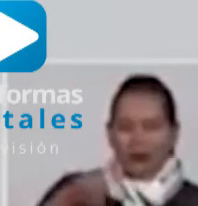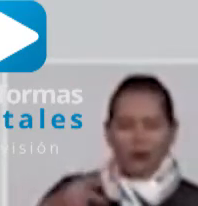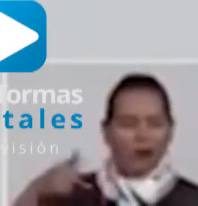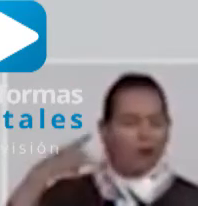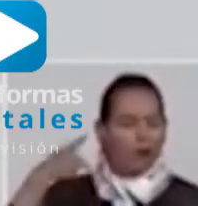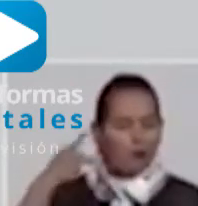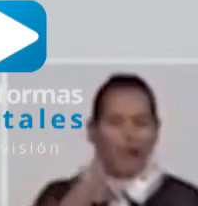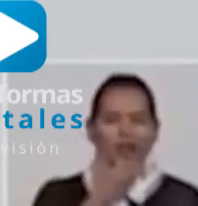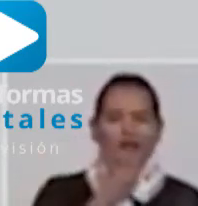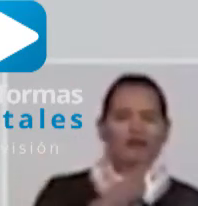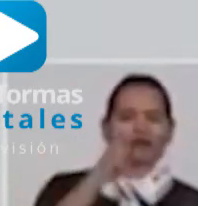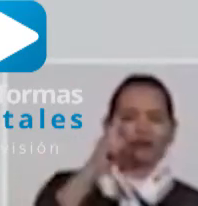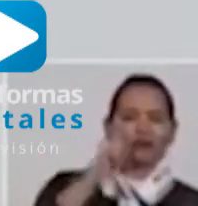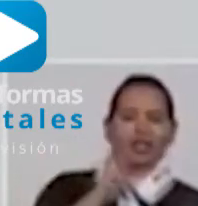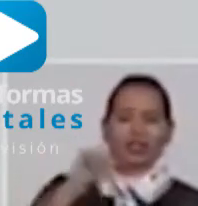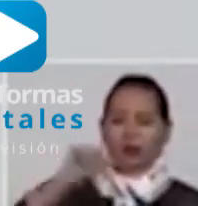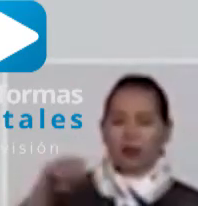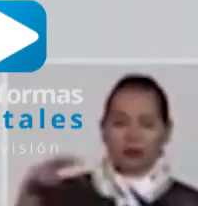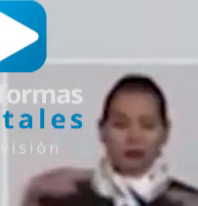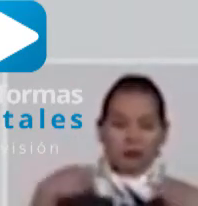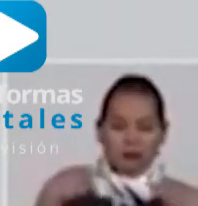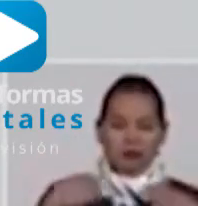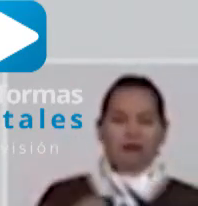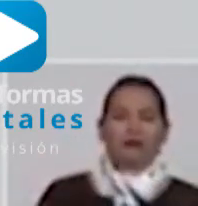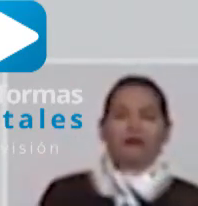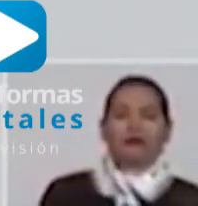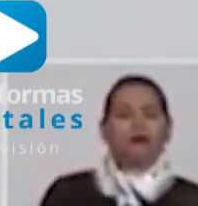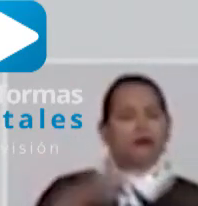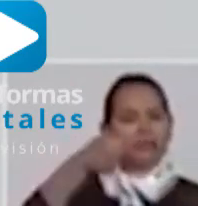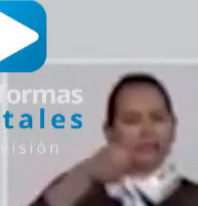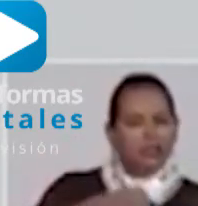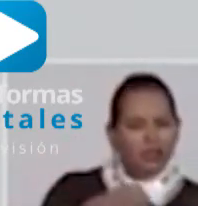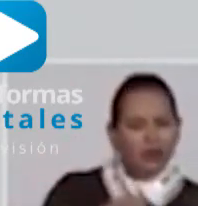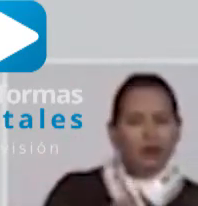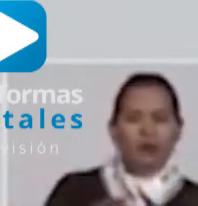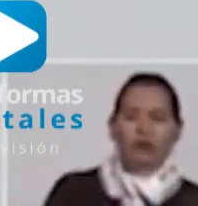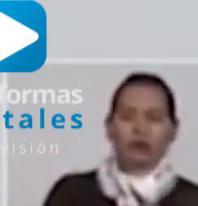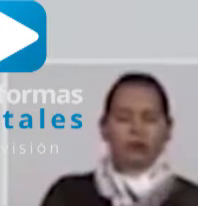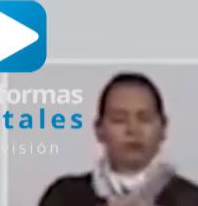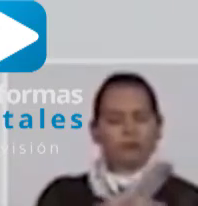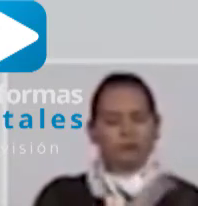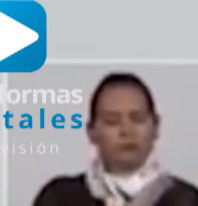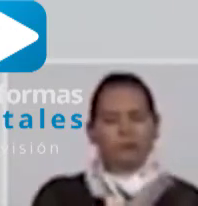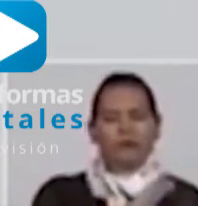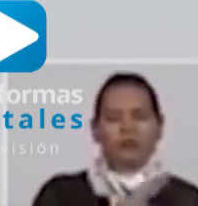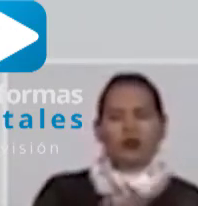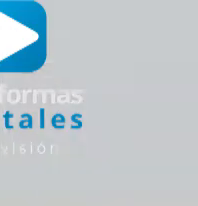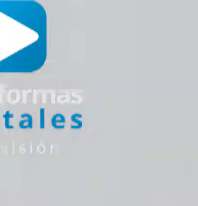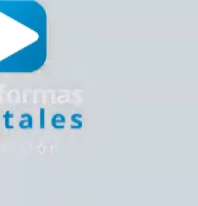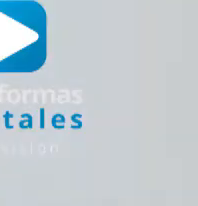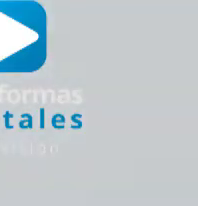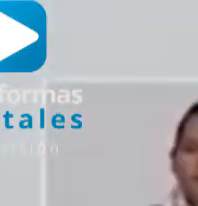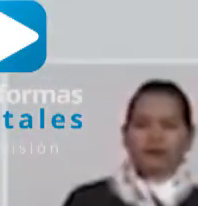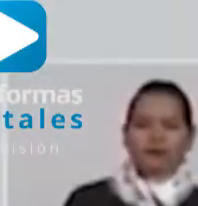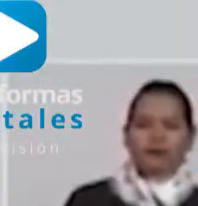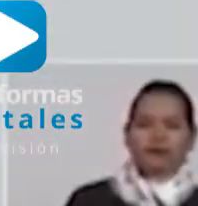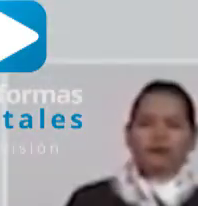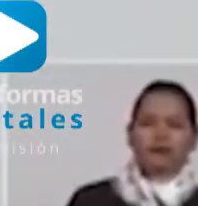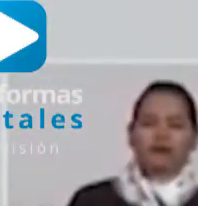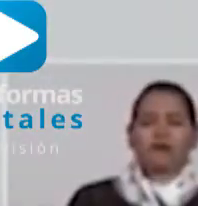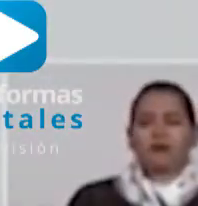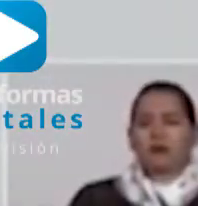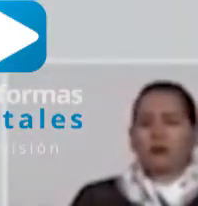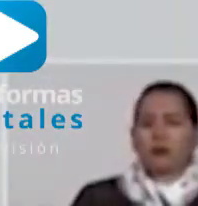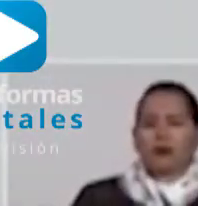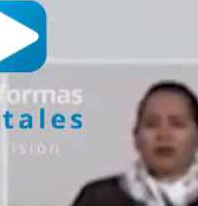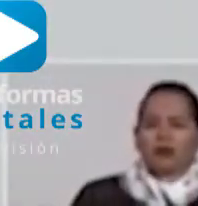los argumentos en defensa de sus estrategias, así como varios encontronazos entre estos dos contendientes. Como en lo personal no hay nada